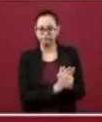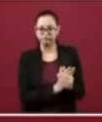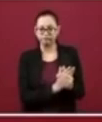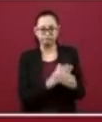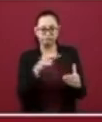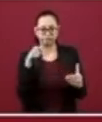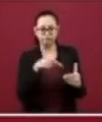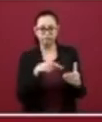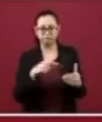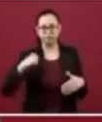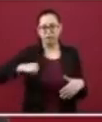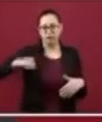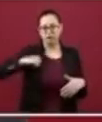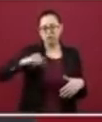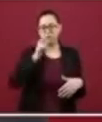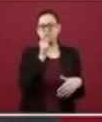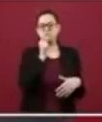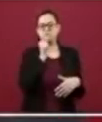antigua Policía